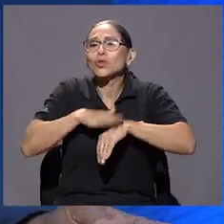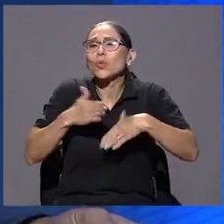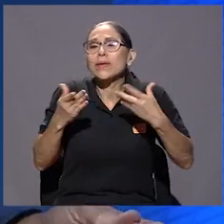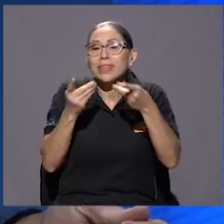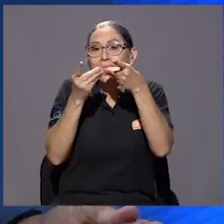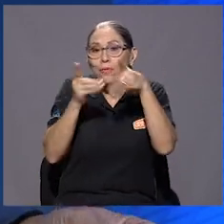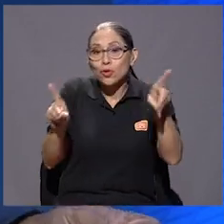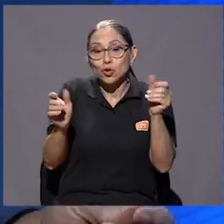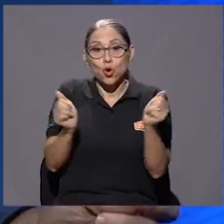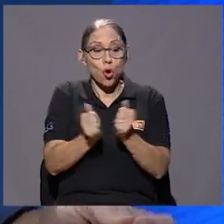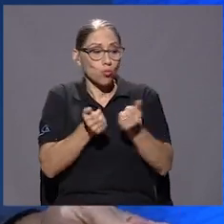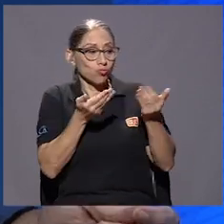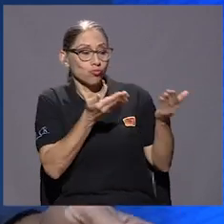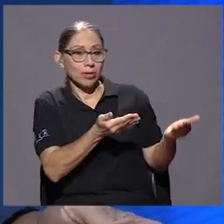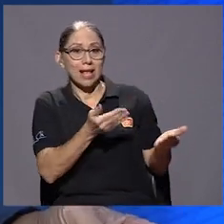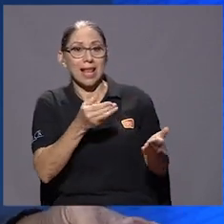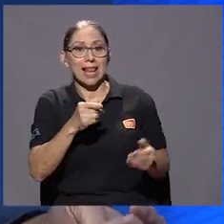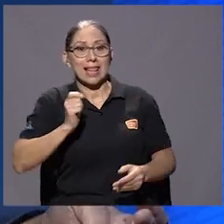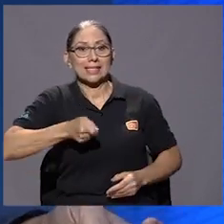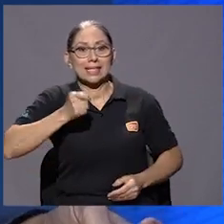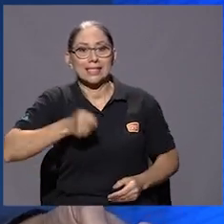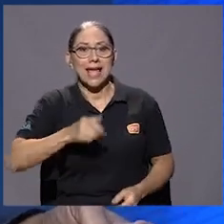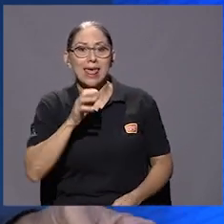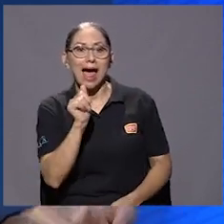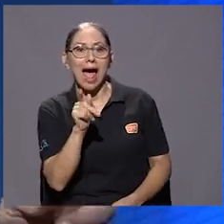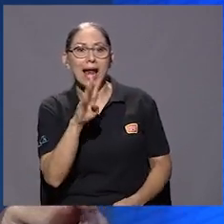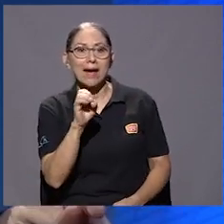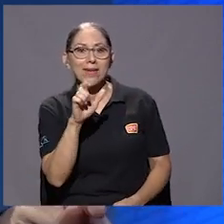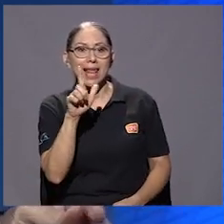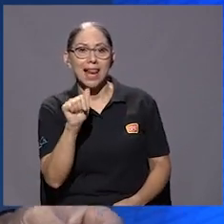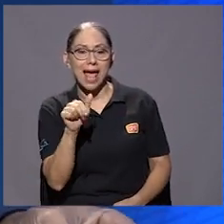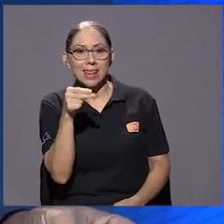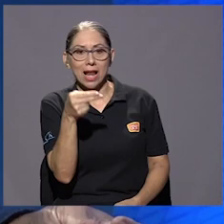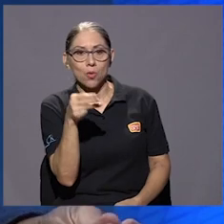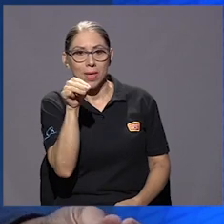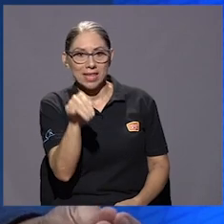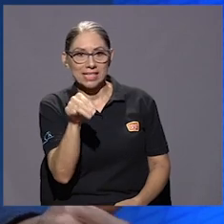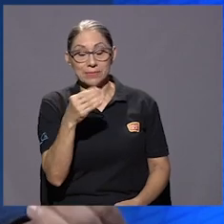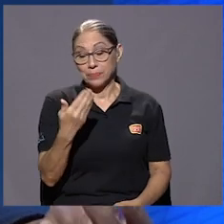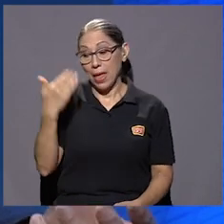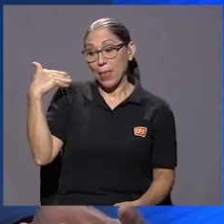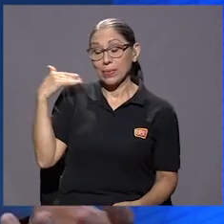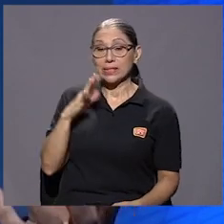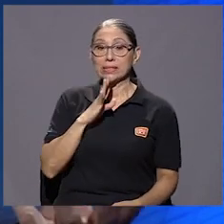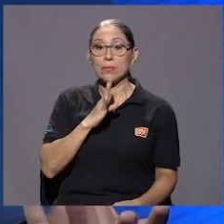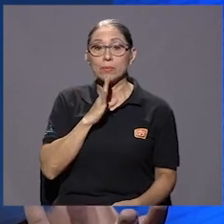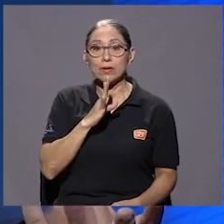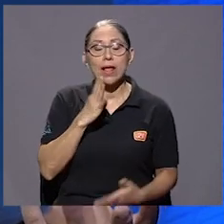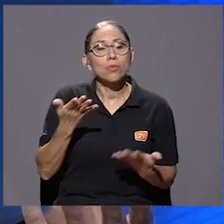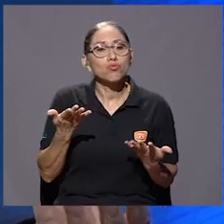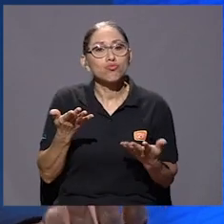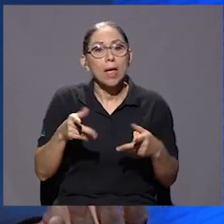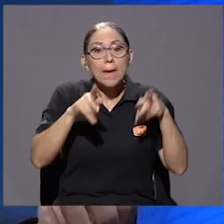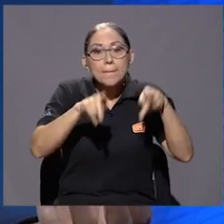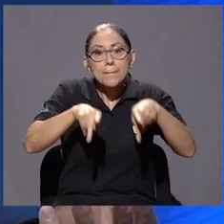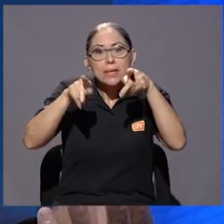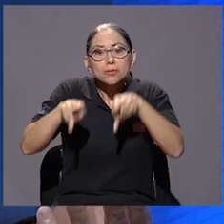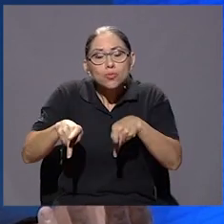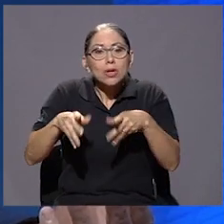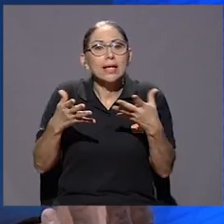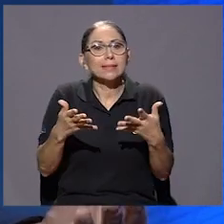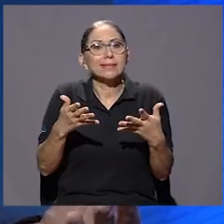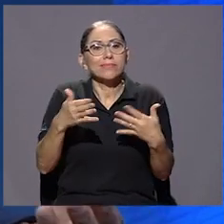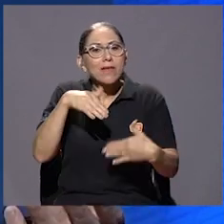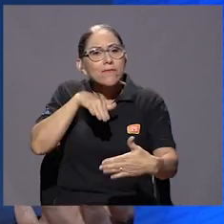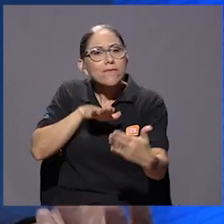Divorcio con la licenciada Arabella Hidalgo Madrid. En el bloque anterior, Arabella, estábamos conversando de que las personas llegan a los procesos